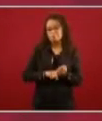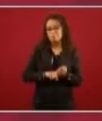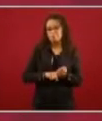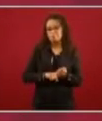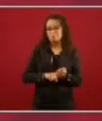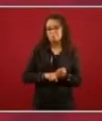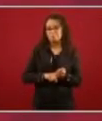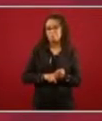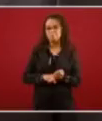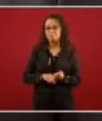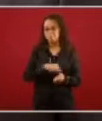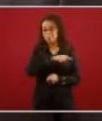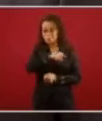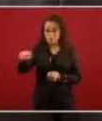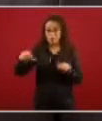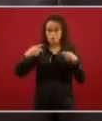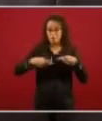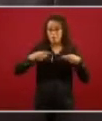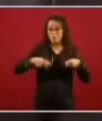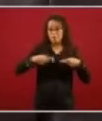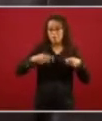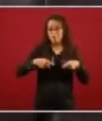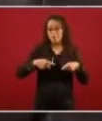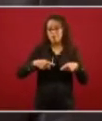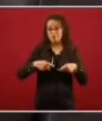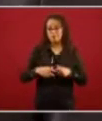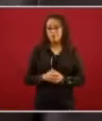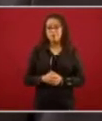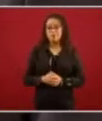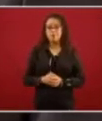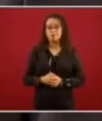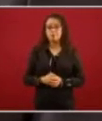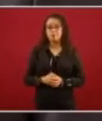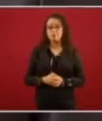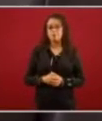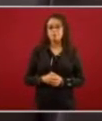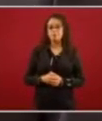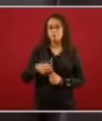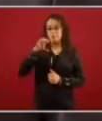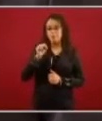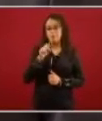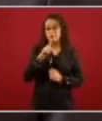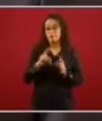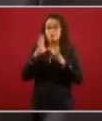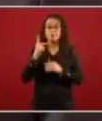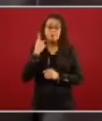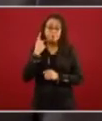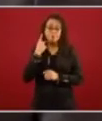esas personas, sobre todo si son políticos, cada